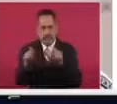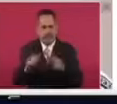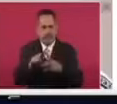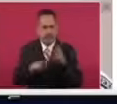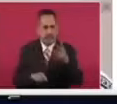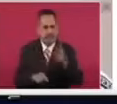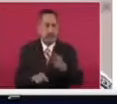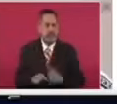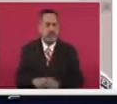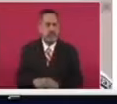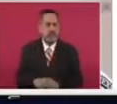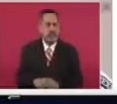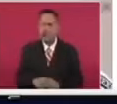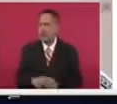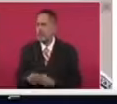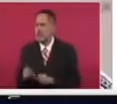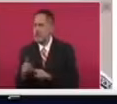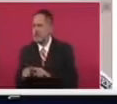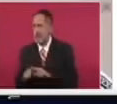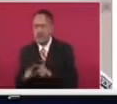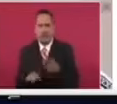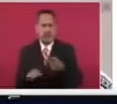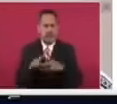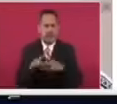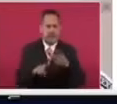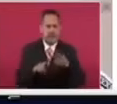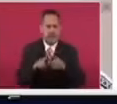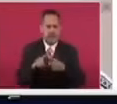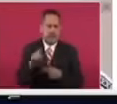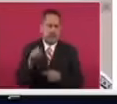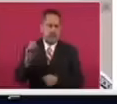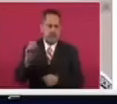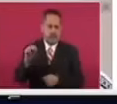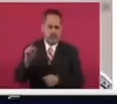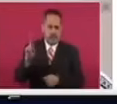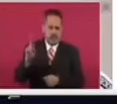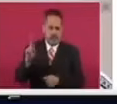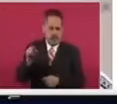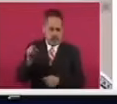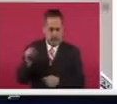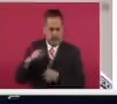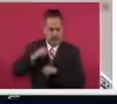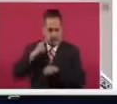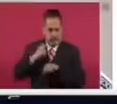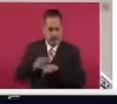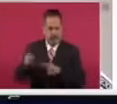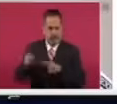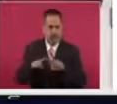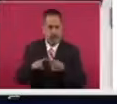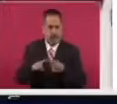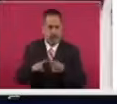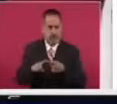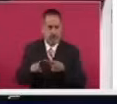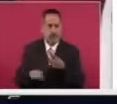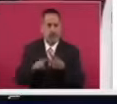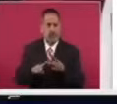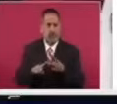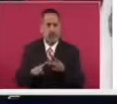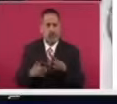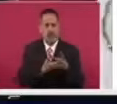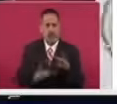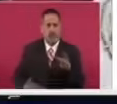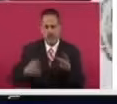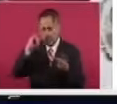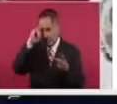propósito Quiénes secretario general de Naciones Unidas al presidente de